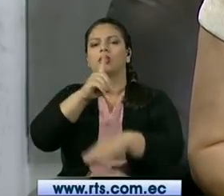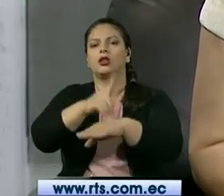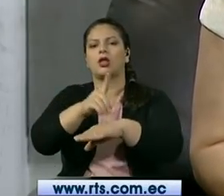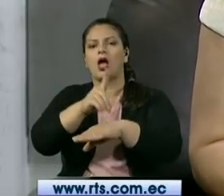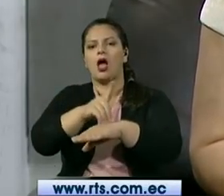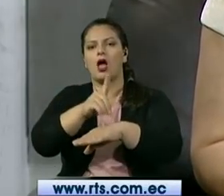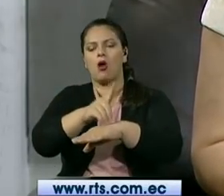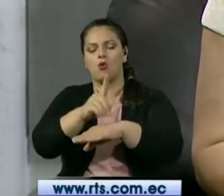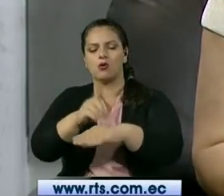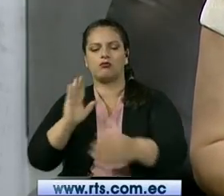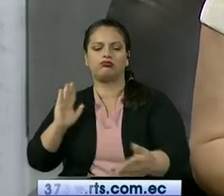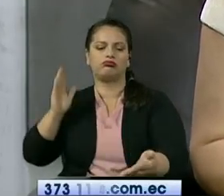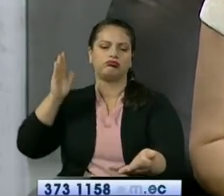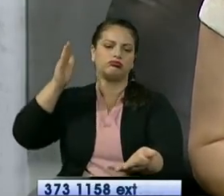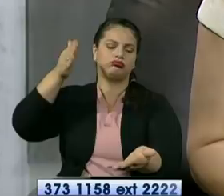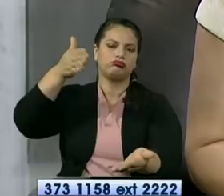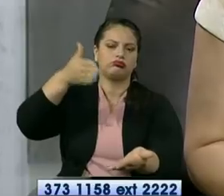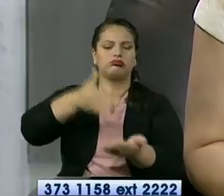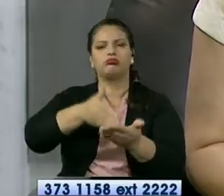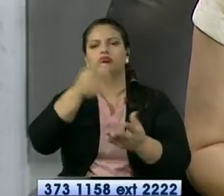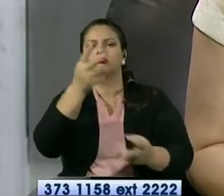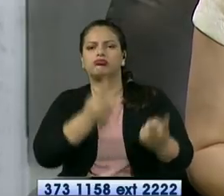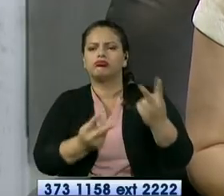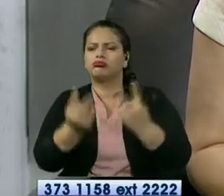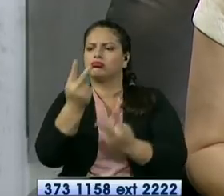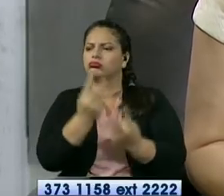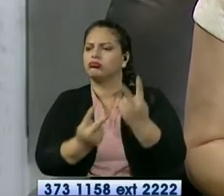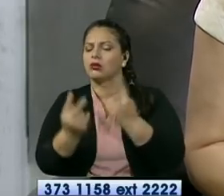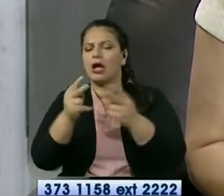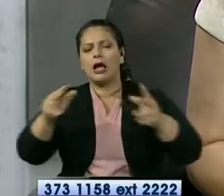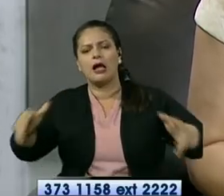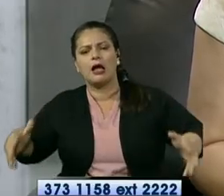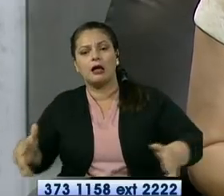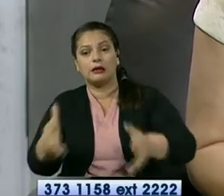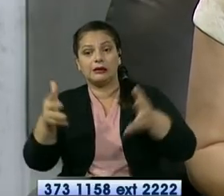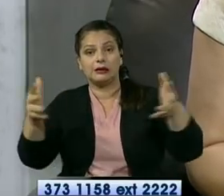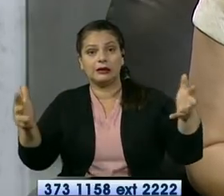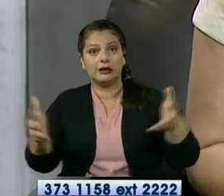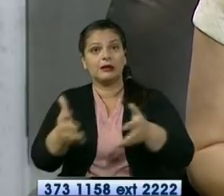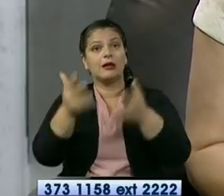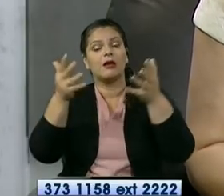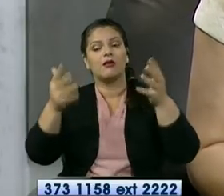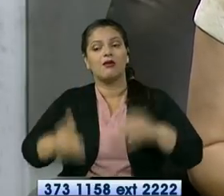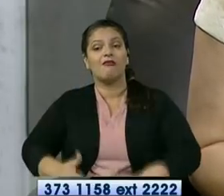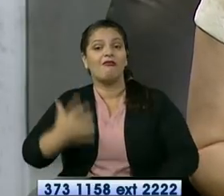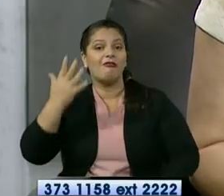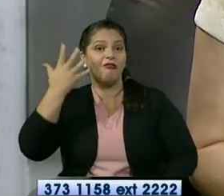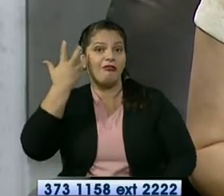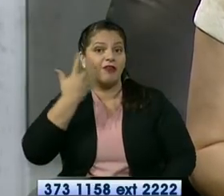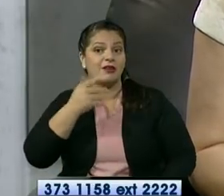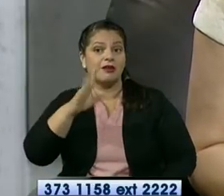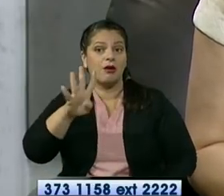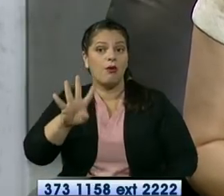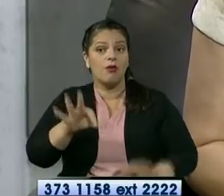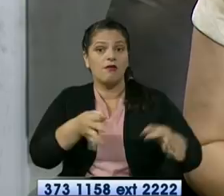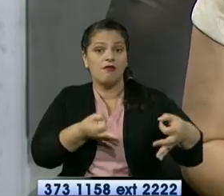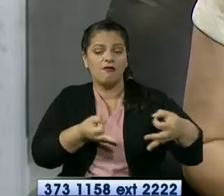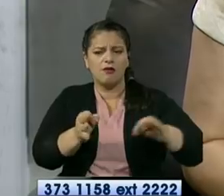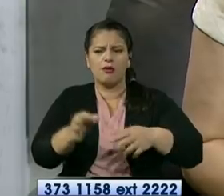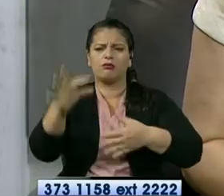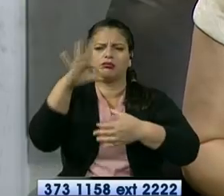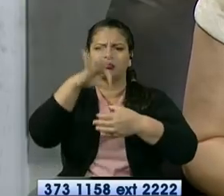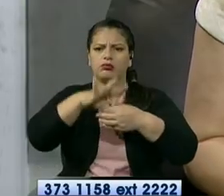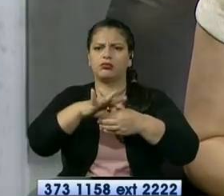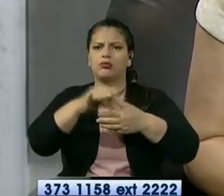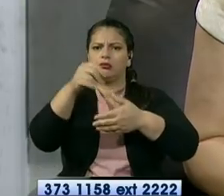a la consulta del próximo 4 de febrero. A esa ciudad acudieron también habitantes de sectores cercanos para respaldar